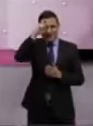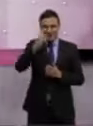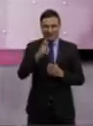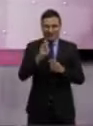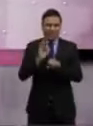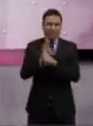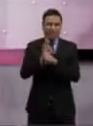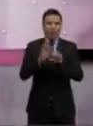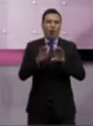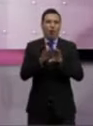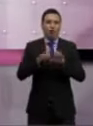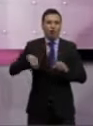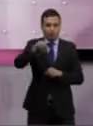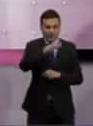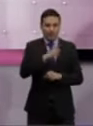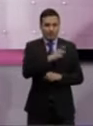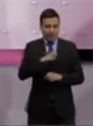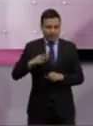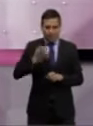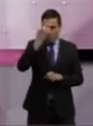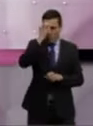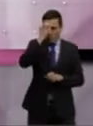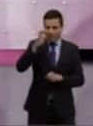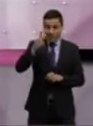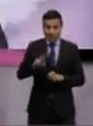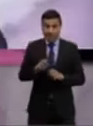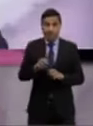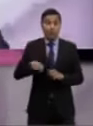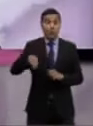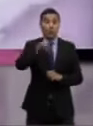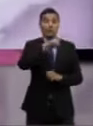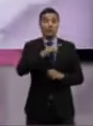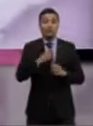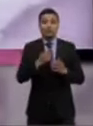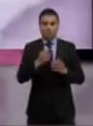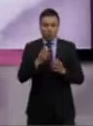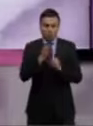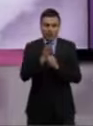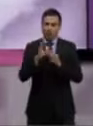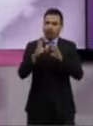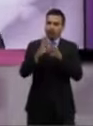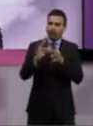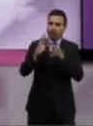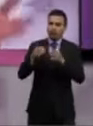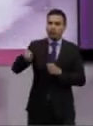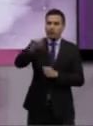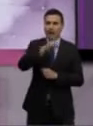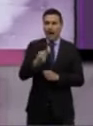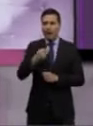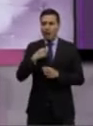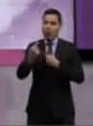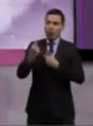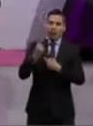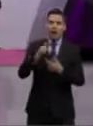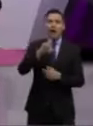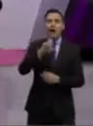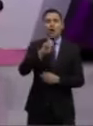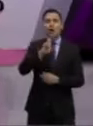punto es que escuchen la verdad, porque simplemente atacar al mensajero, como es el estilo de la casa, atacar a Carlos